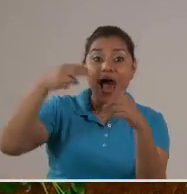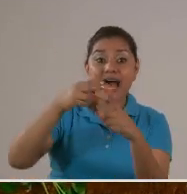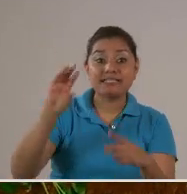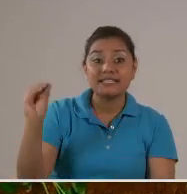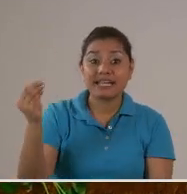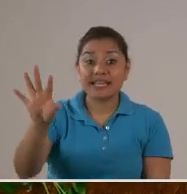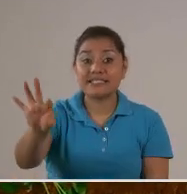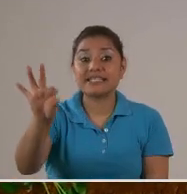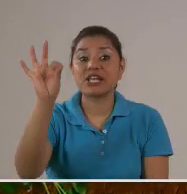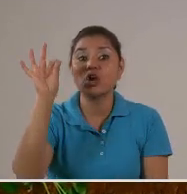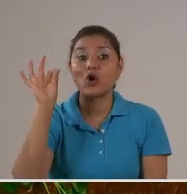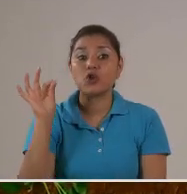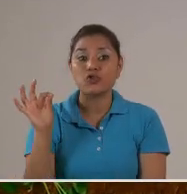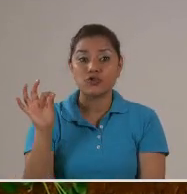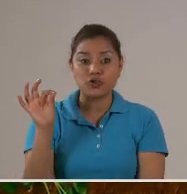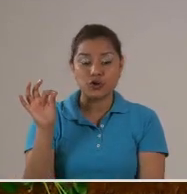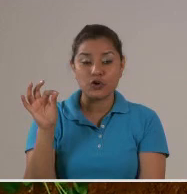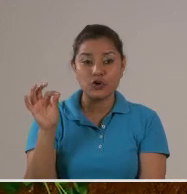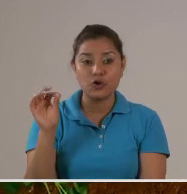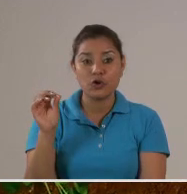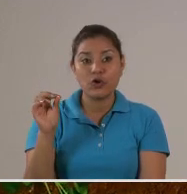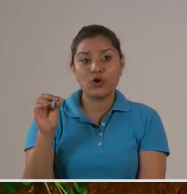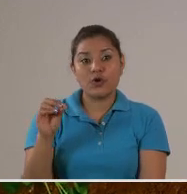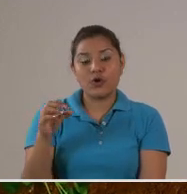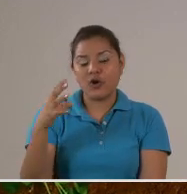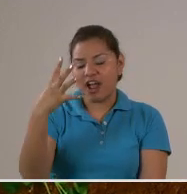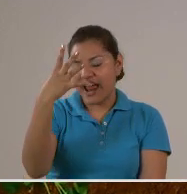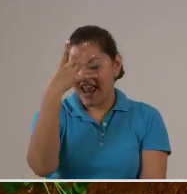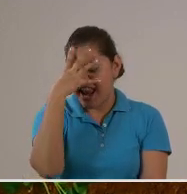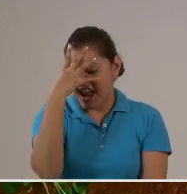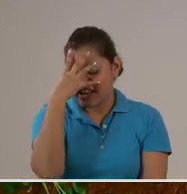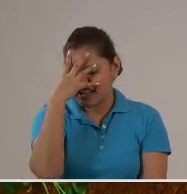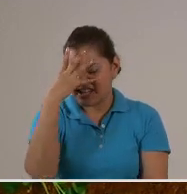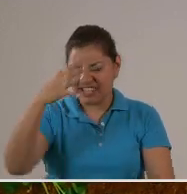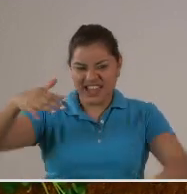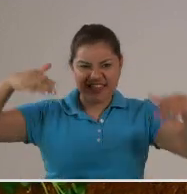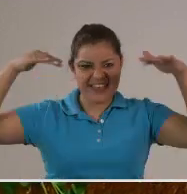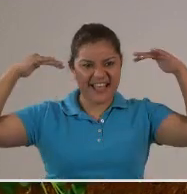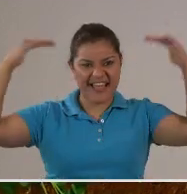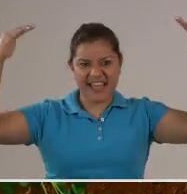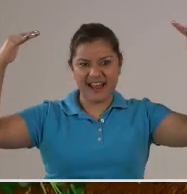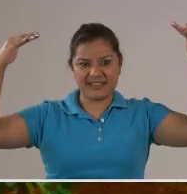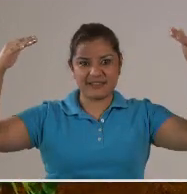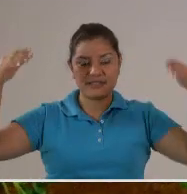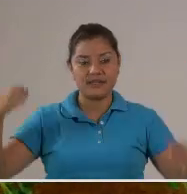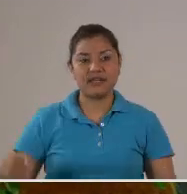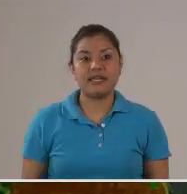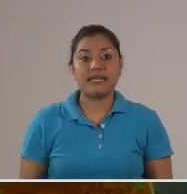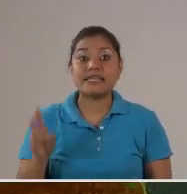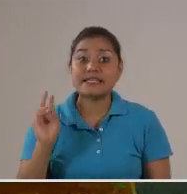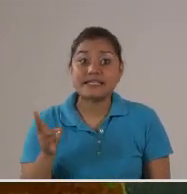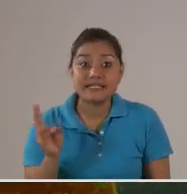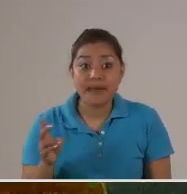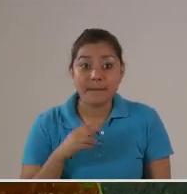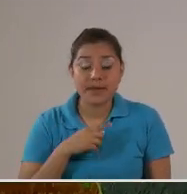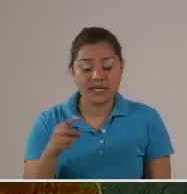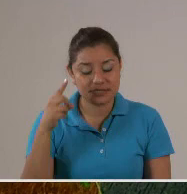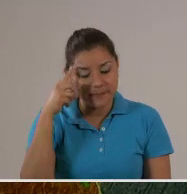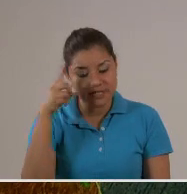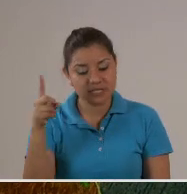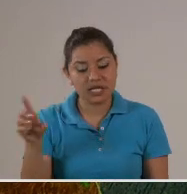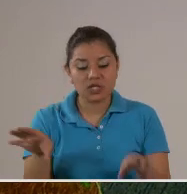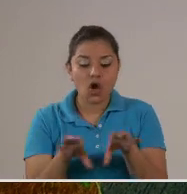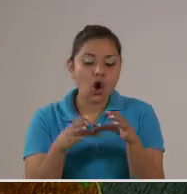Entonces él planificando hermano está haciendo planes para ver cómo te va a destruir se auxilia